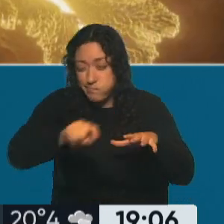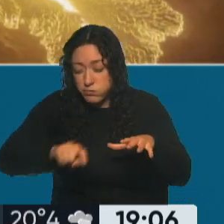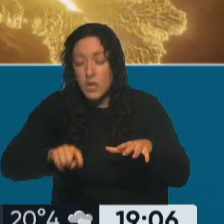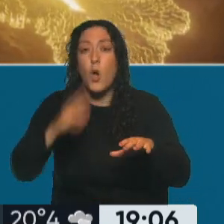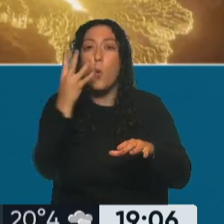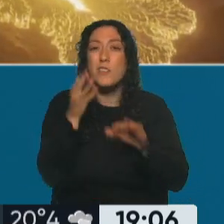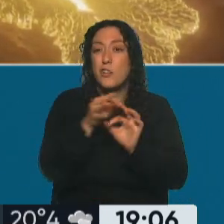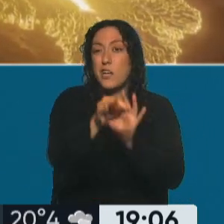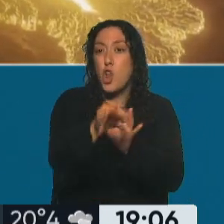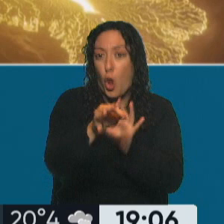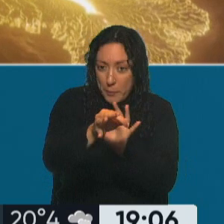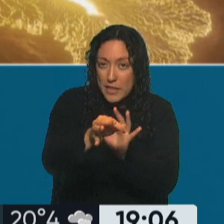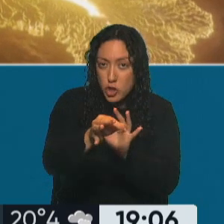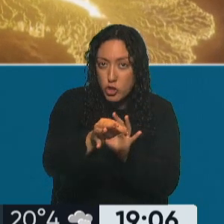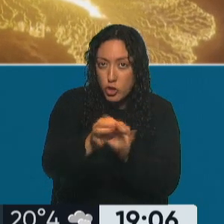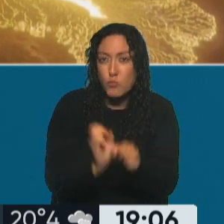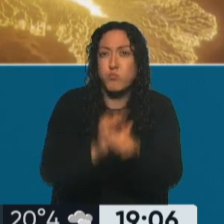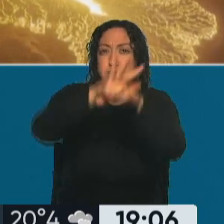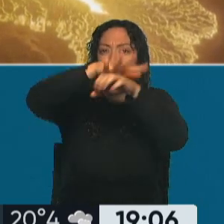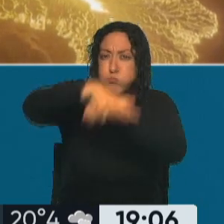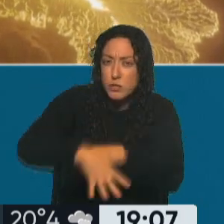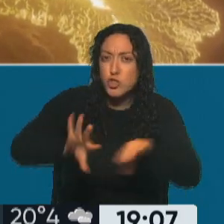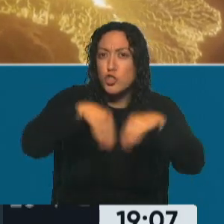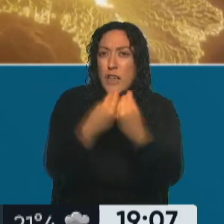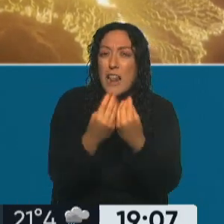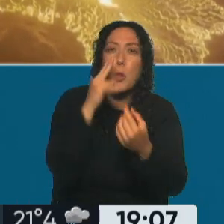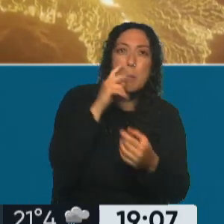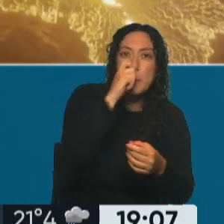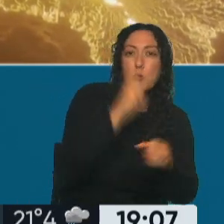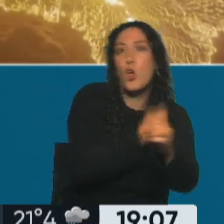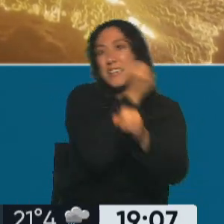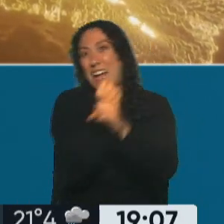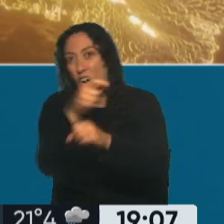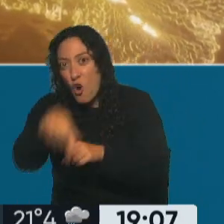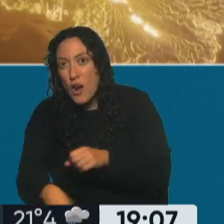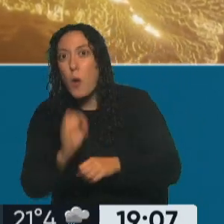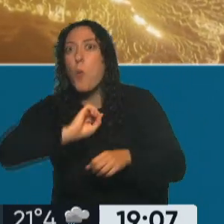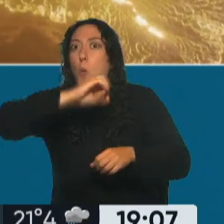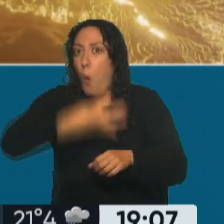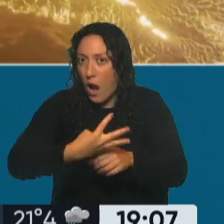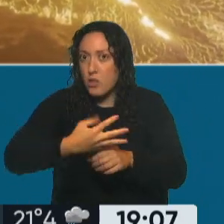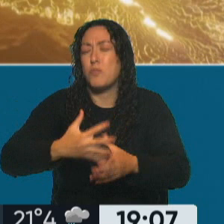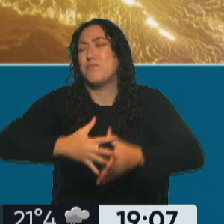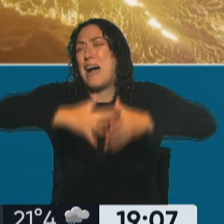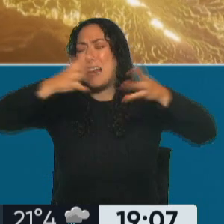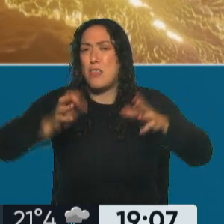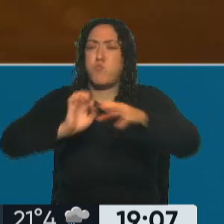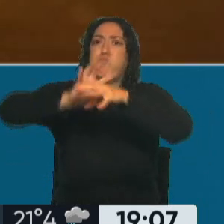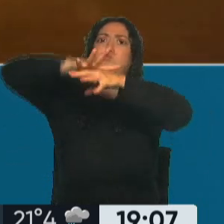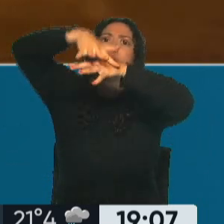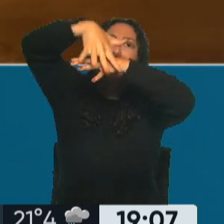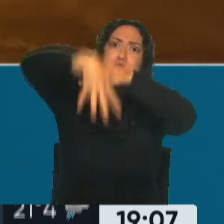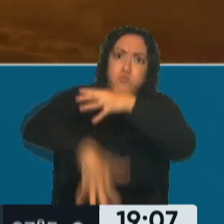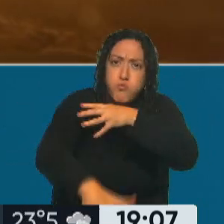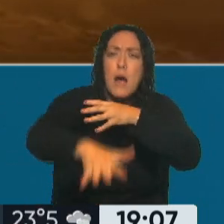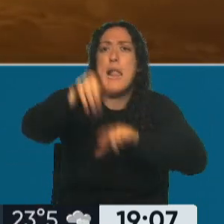largo es la cuarta erupción en la zona desde el año 2021 y es la más grande hasta ahora la erupción no supone una amenaza para